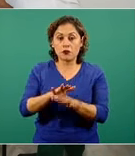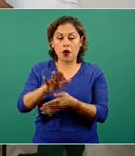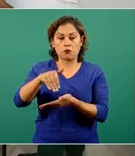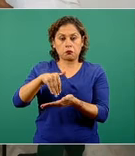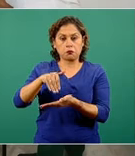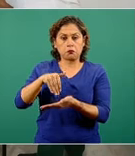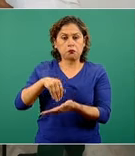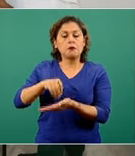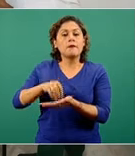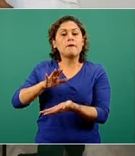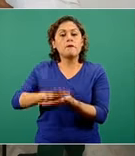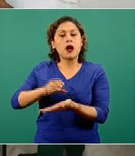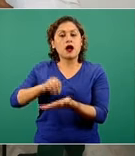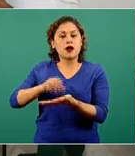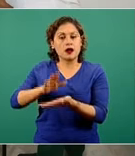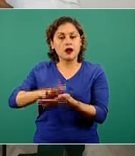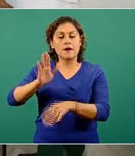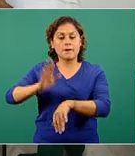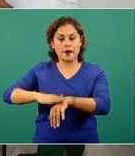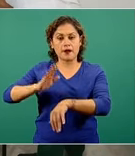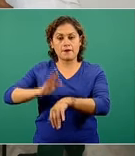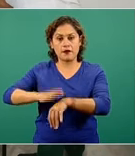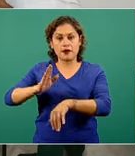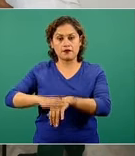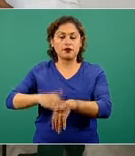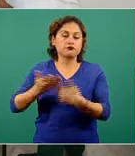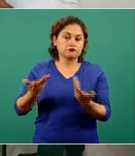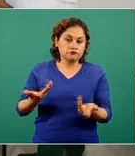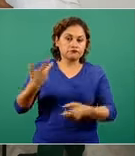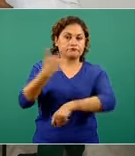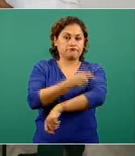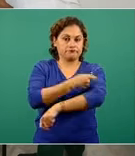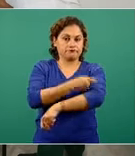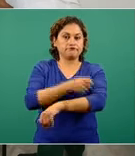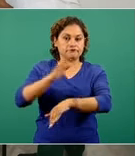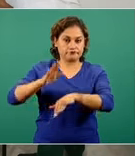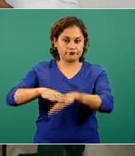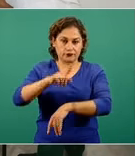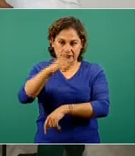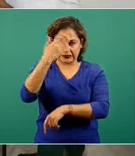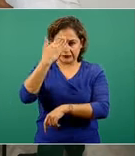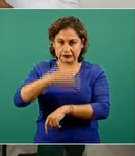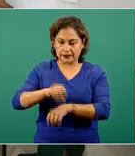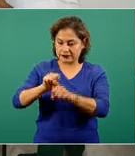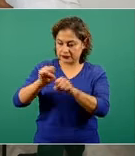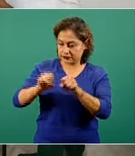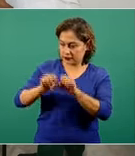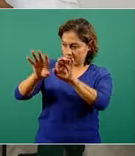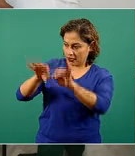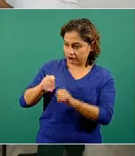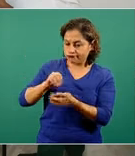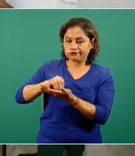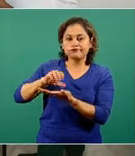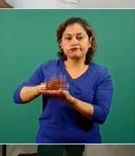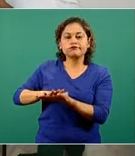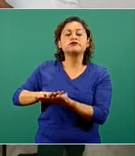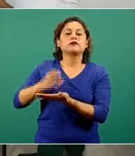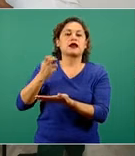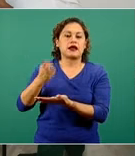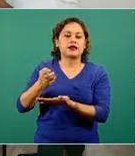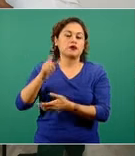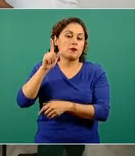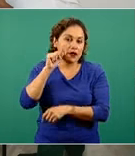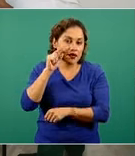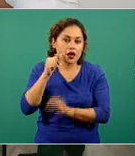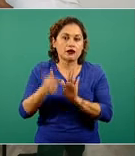que todavía la información sigue siendo capturada en los diferentes sistemas, de seguro mañana podremos ver un incremento